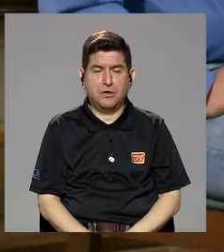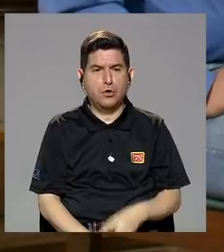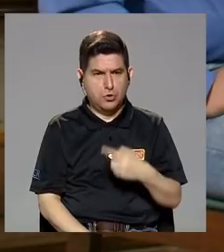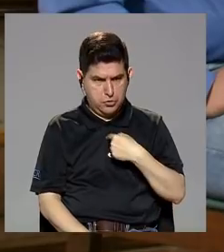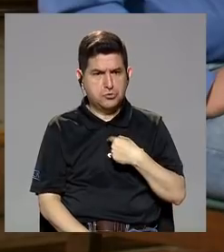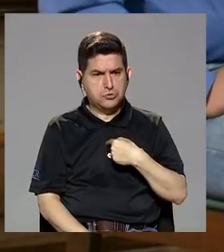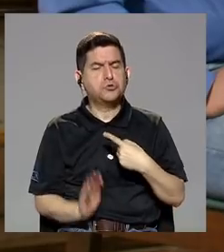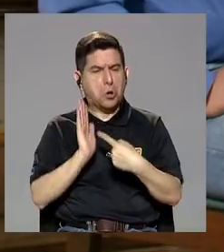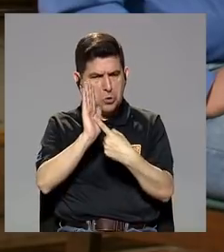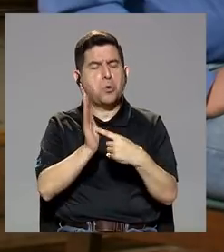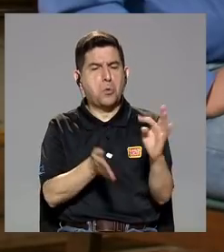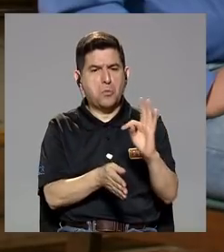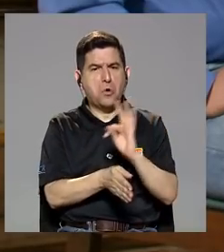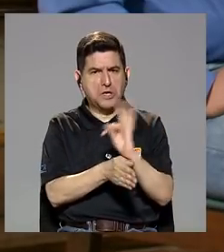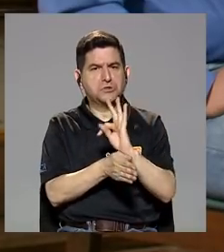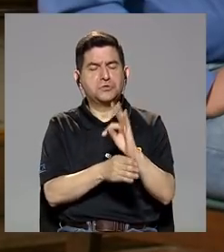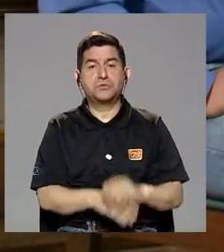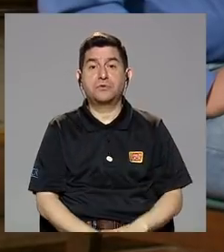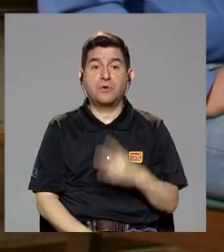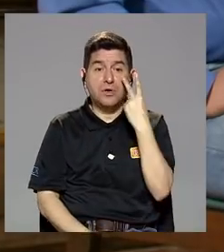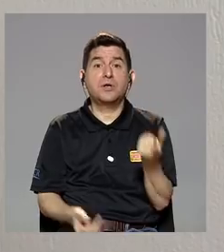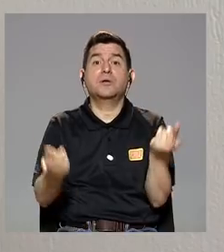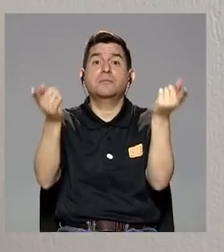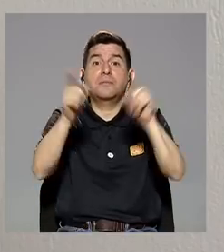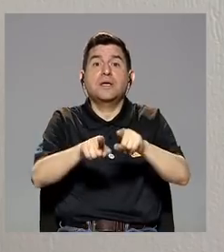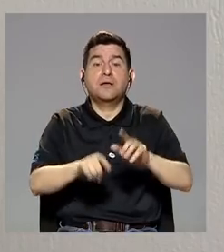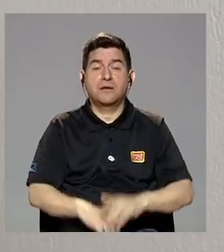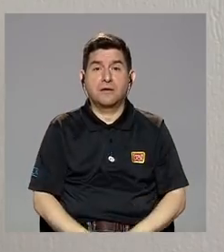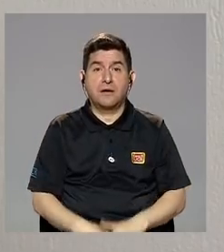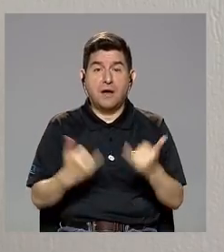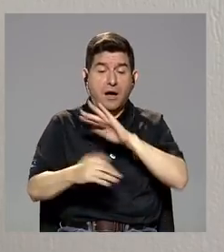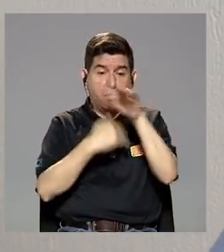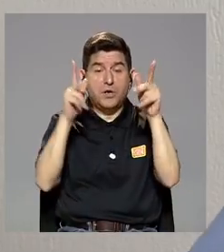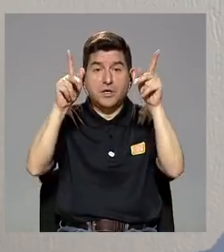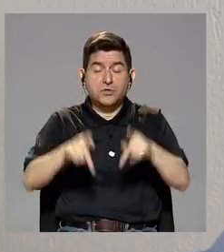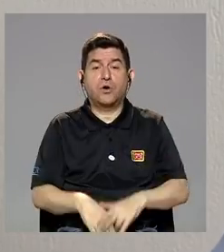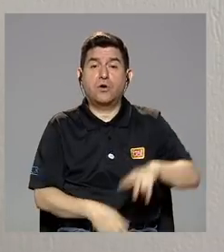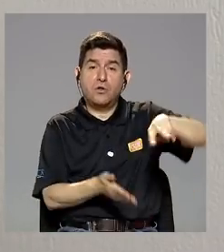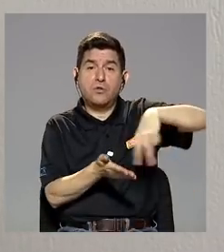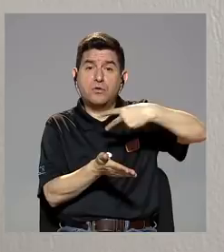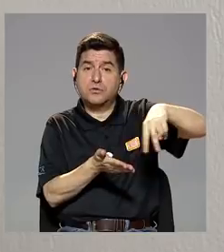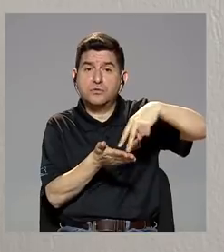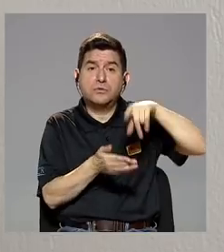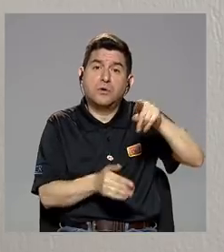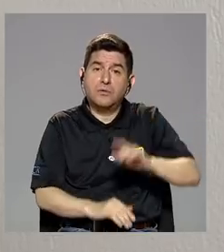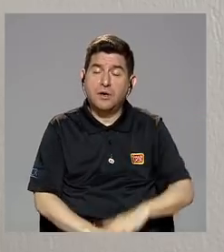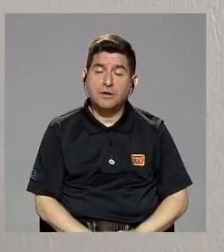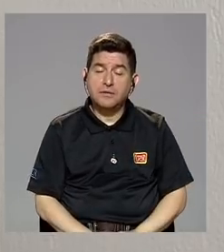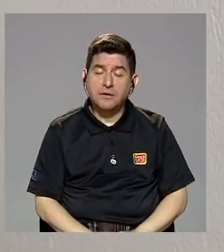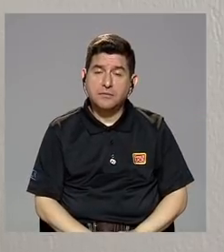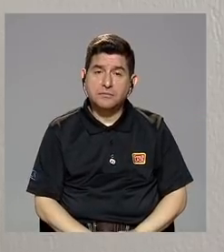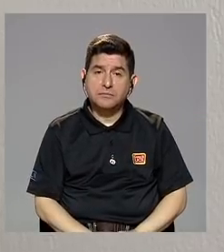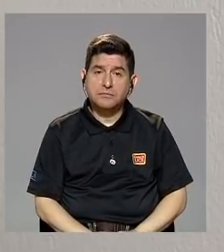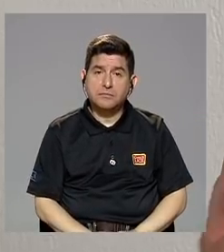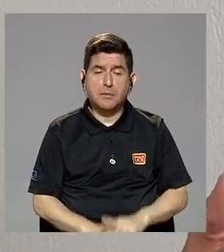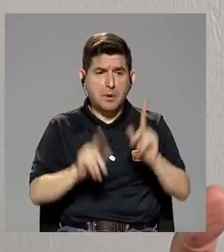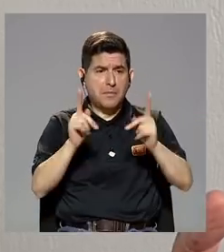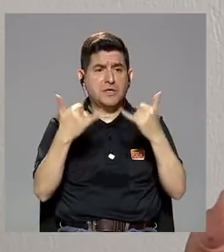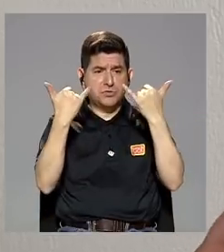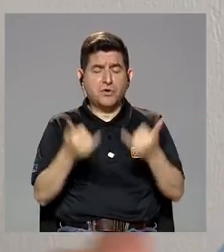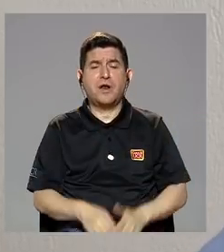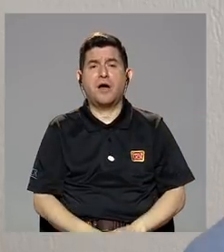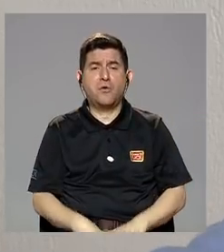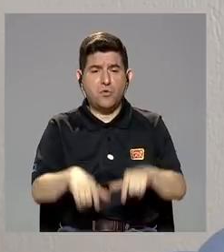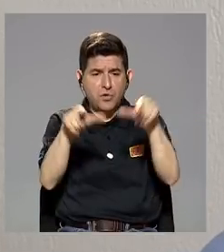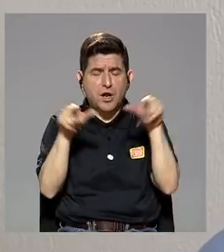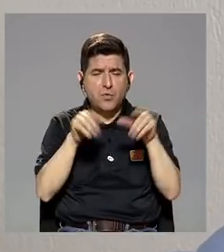yo lo voy a llevar a la televisión primero lo que pasó ahora todo el mundo baila swing todo el mundo hizo academias de